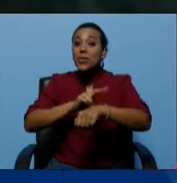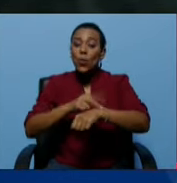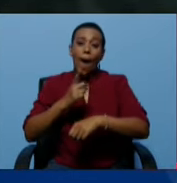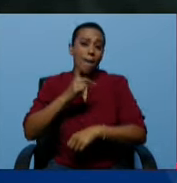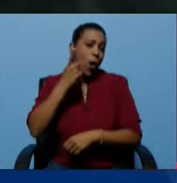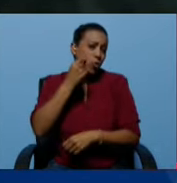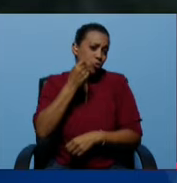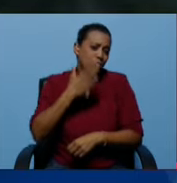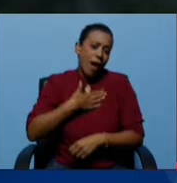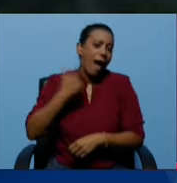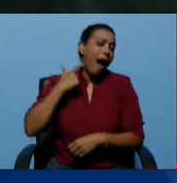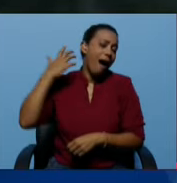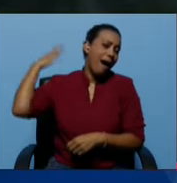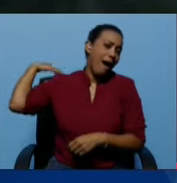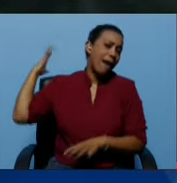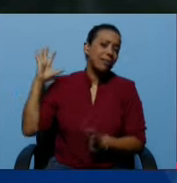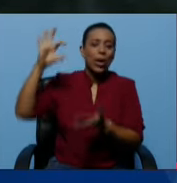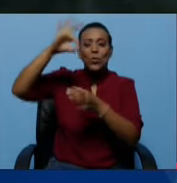tradicional,